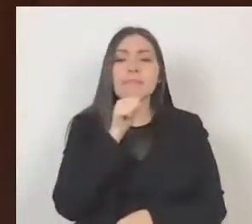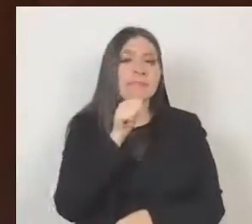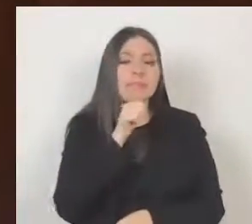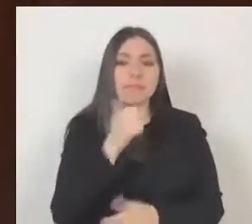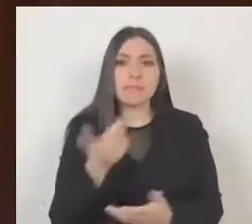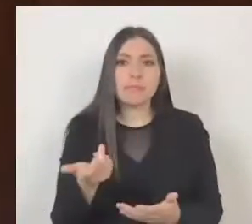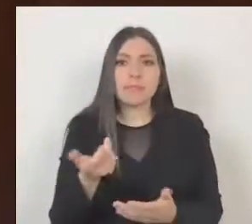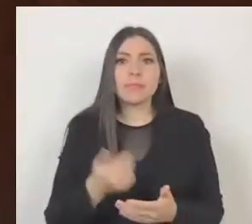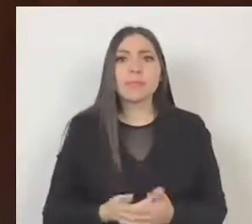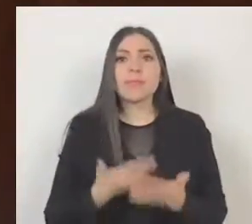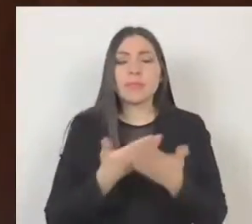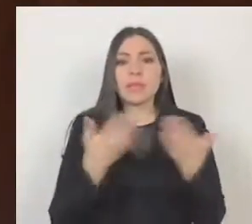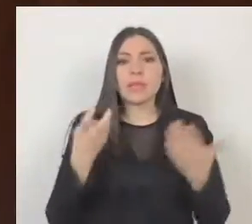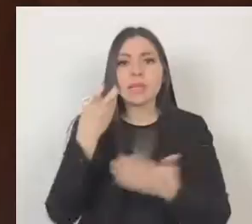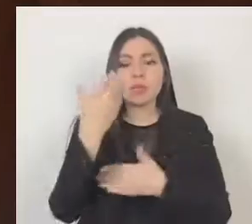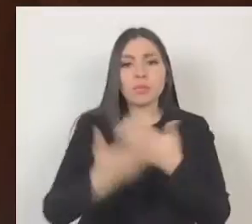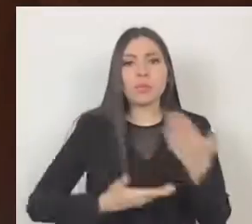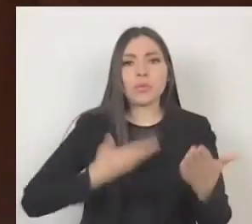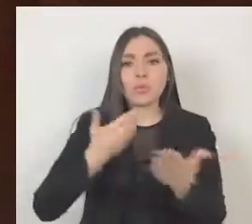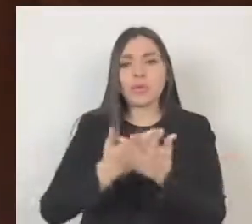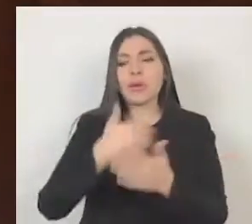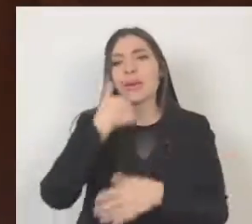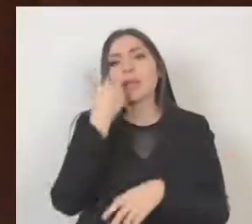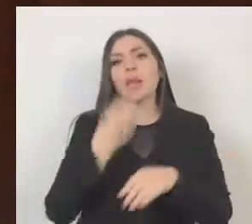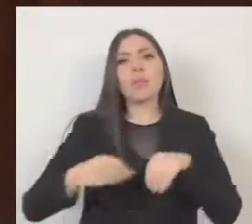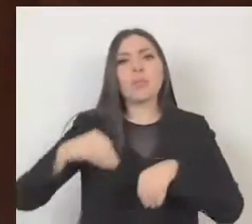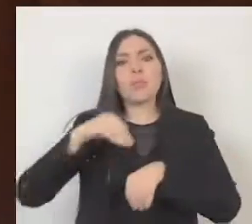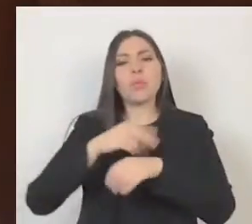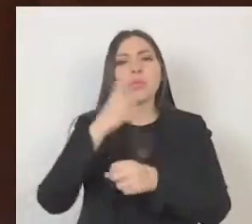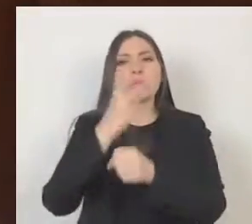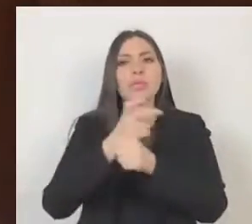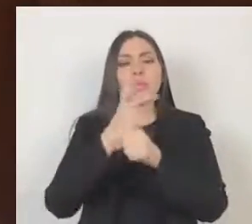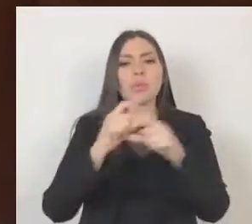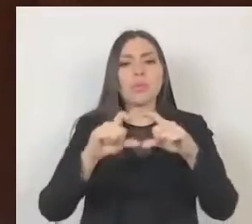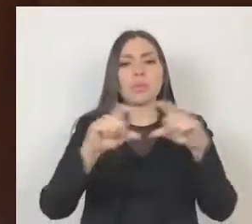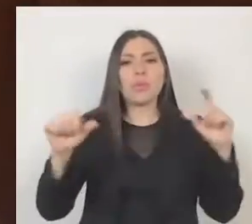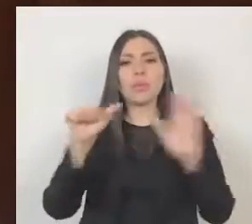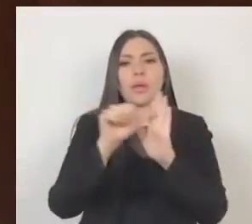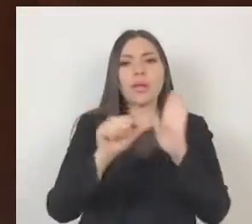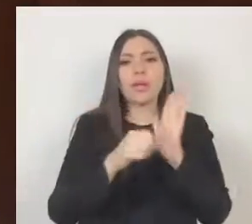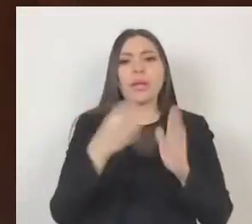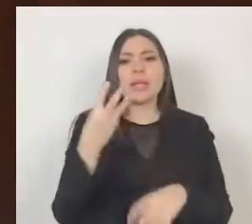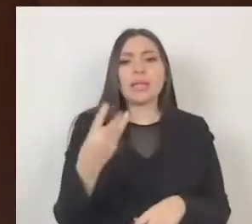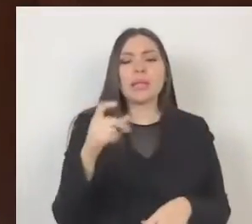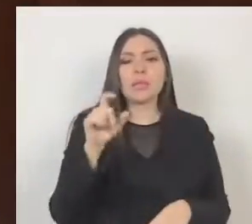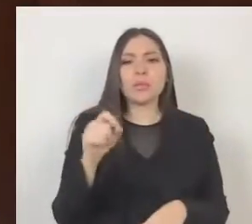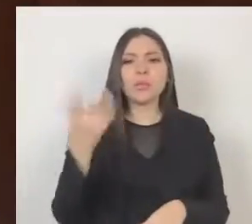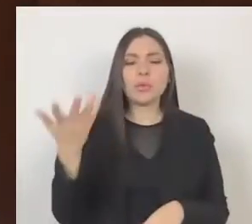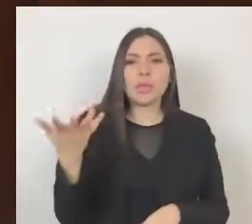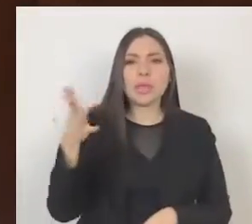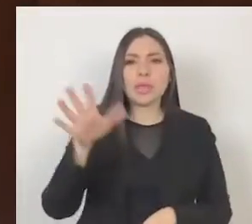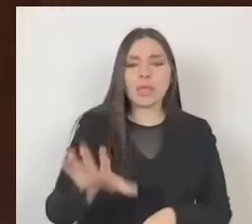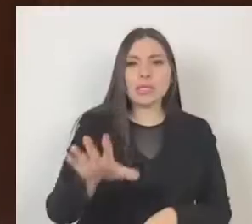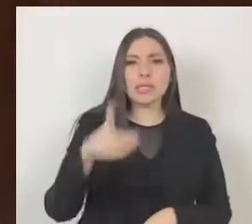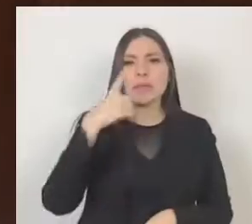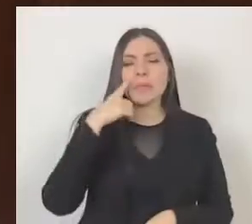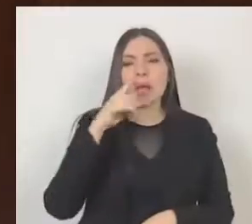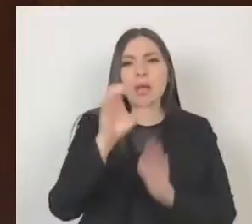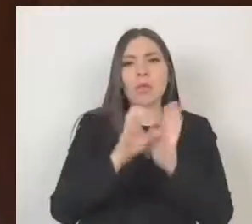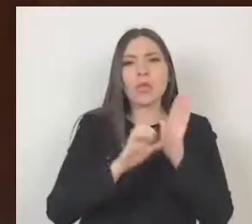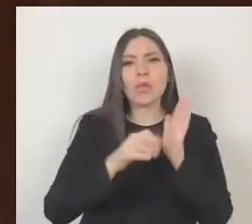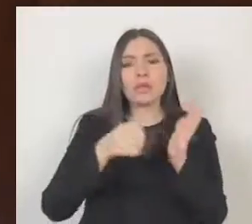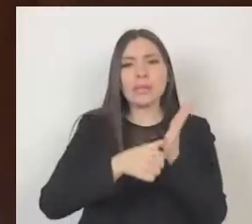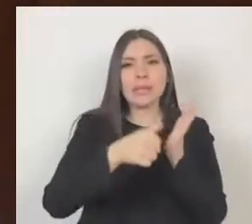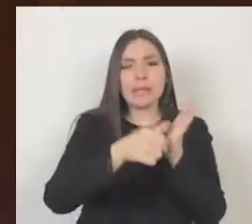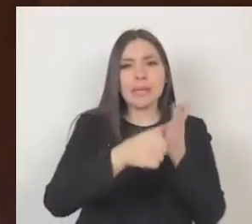la presente iniciativa propone adicionar un segundo párrafo al artículo 3.10 del Código Civil del Estado de México